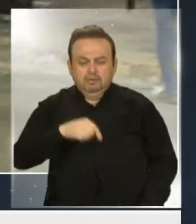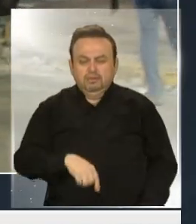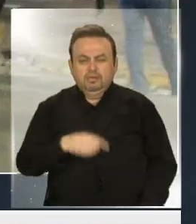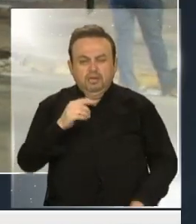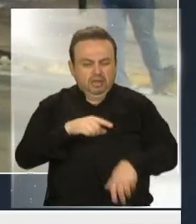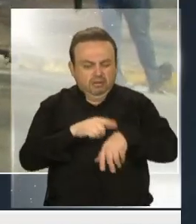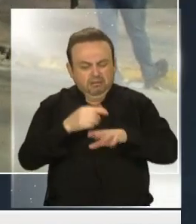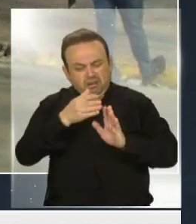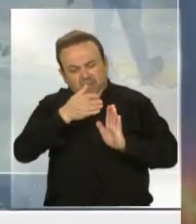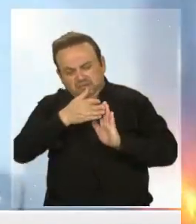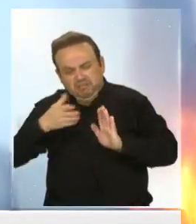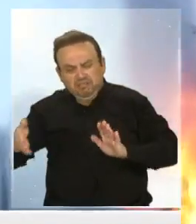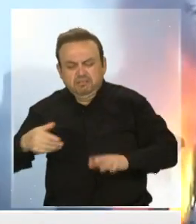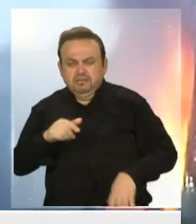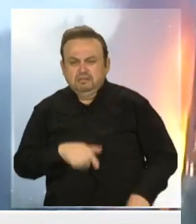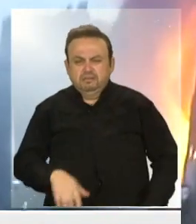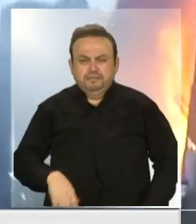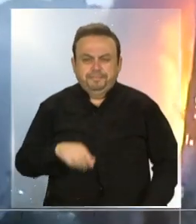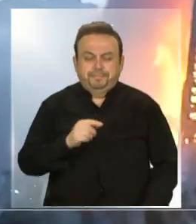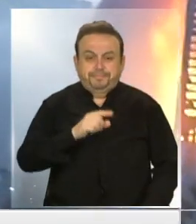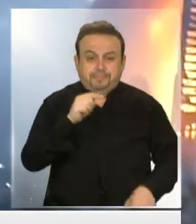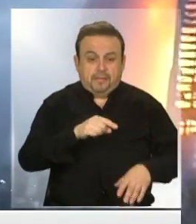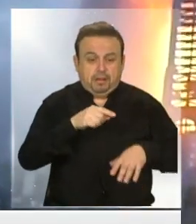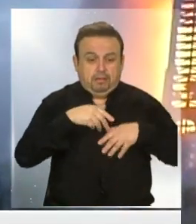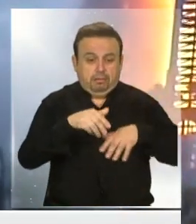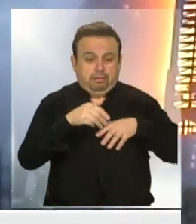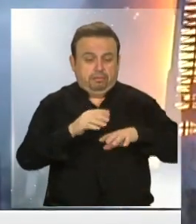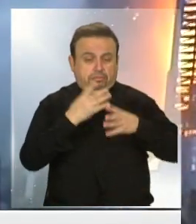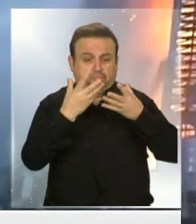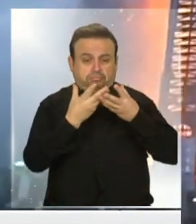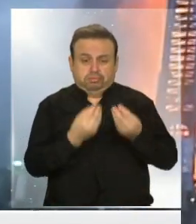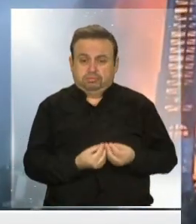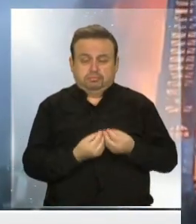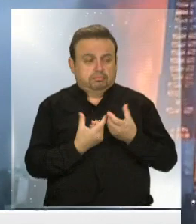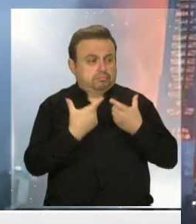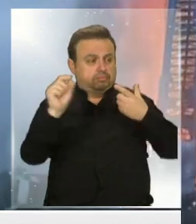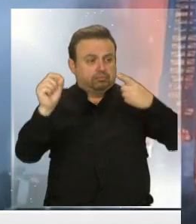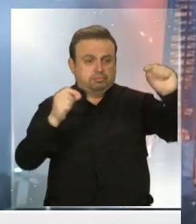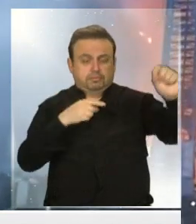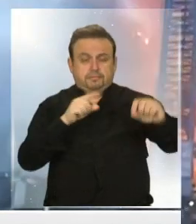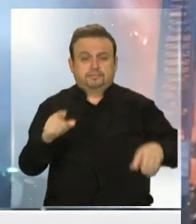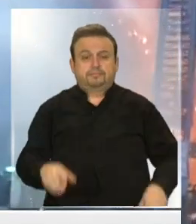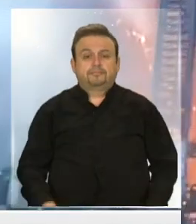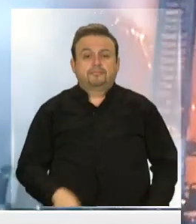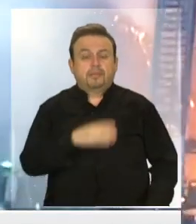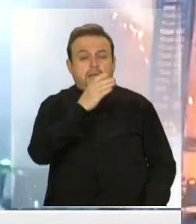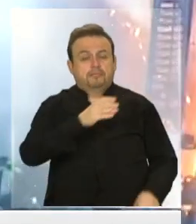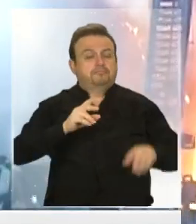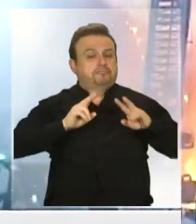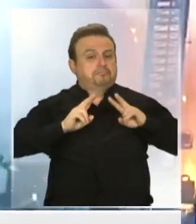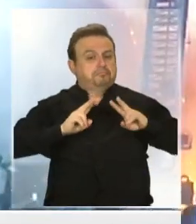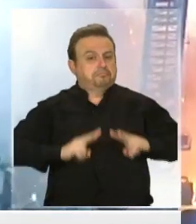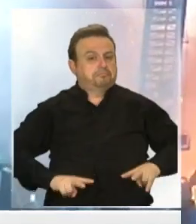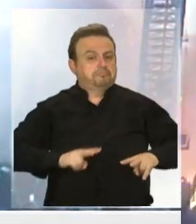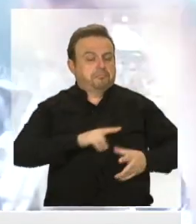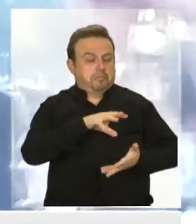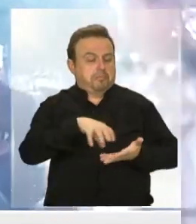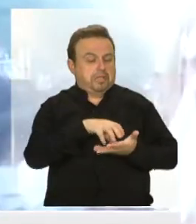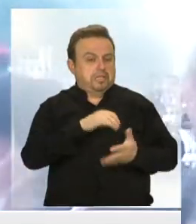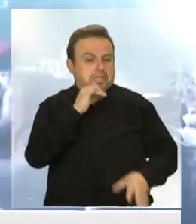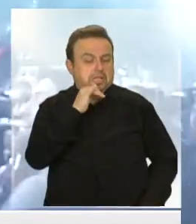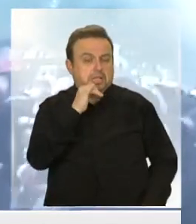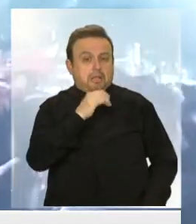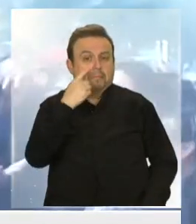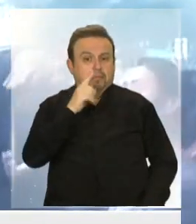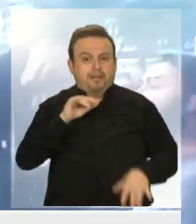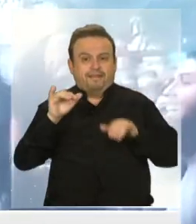Avanzada la noche, sin embargo, ya no hubo manifestación. Ya no quedaban personas en Plaza Italia. Y sin